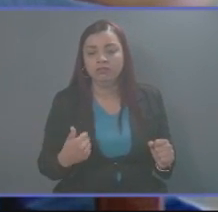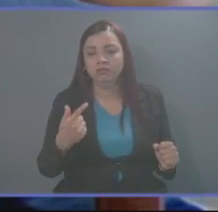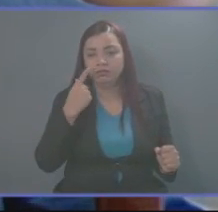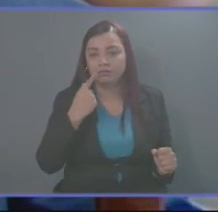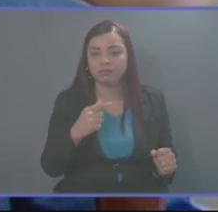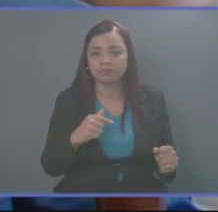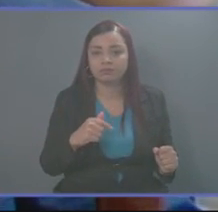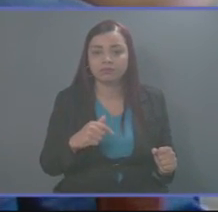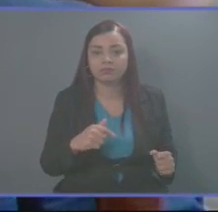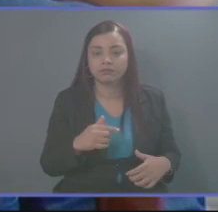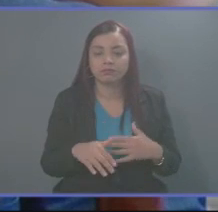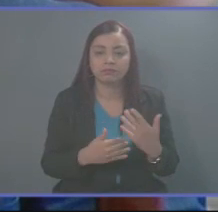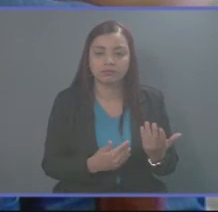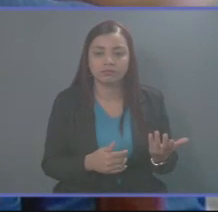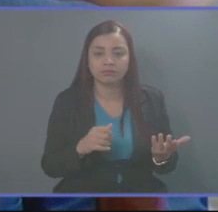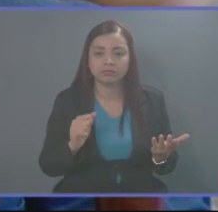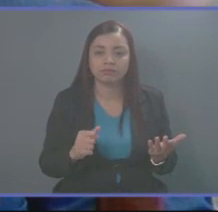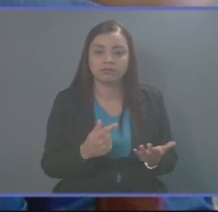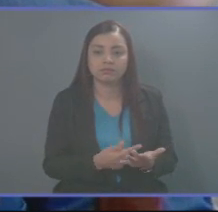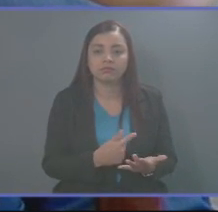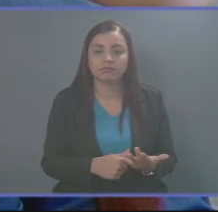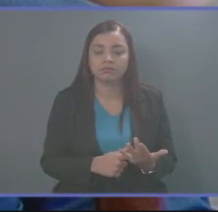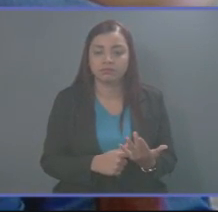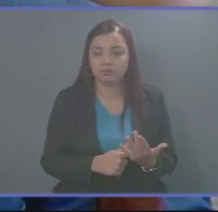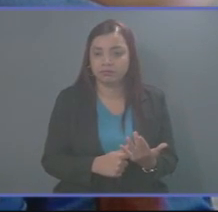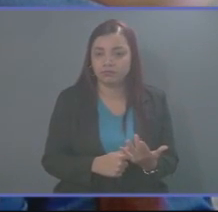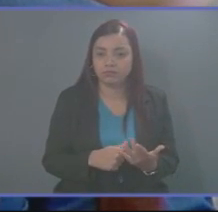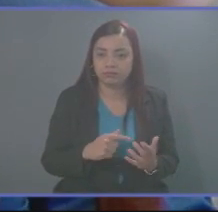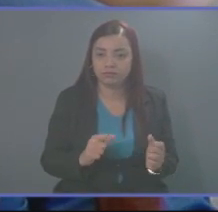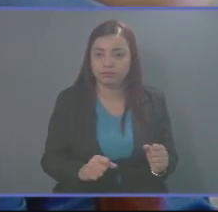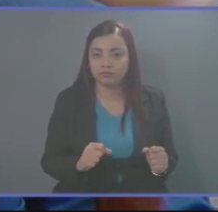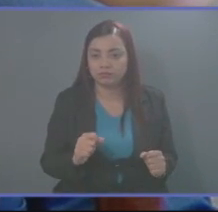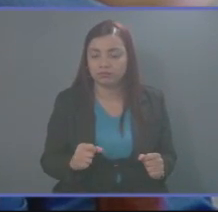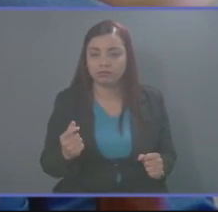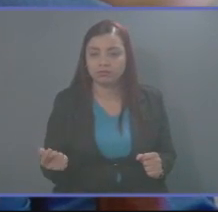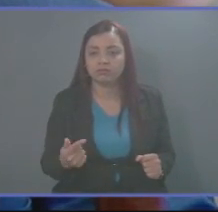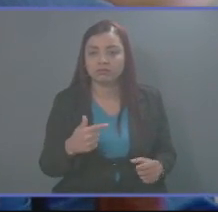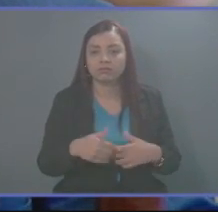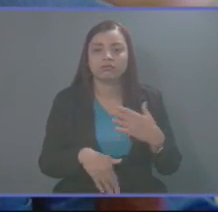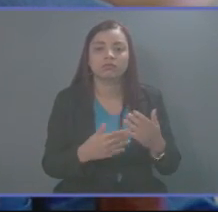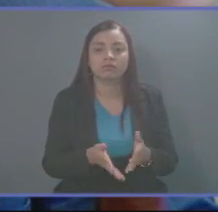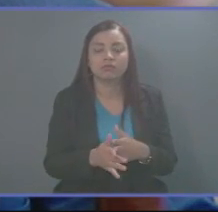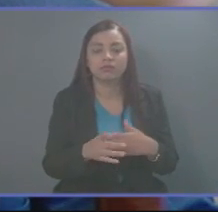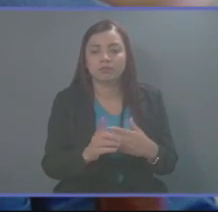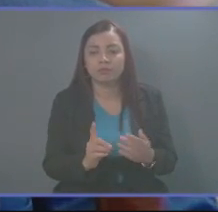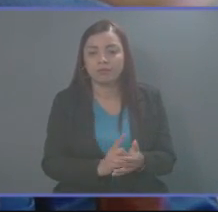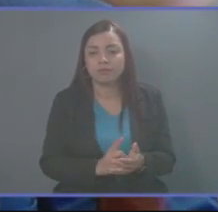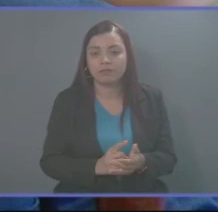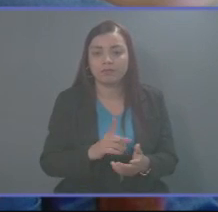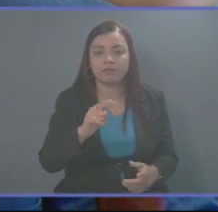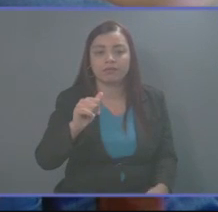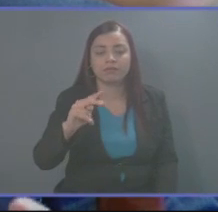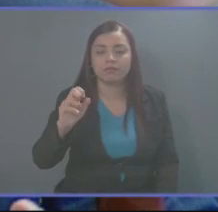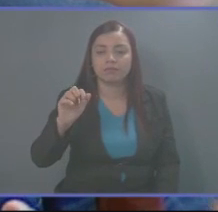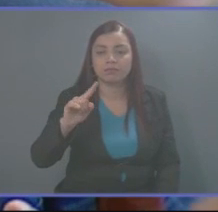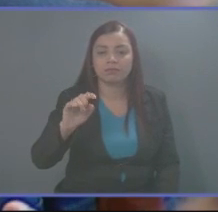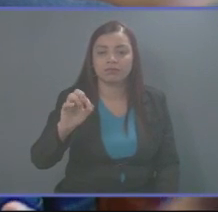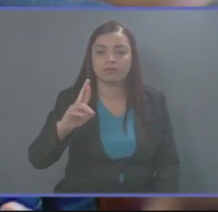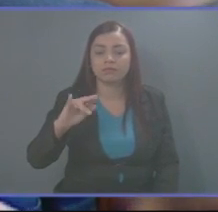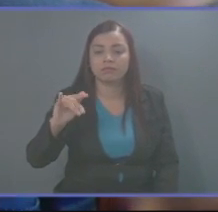procedieran sus traspasos. Así de que muy atinadamente sumarme a la petición del diputado Lorenzo Rivas, que el